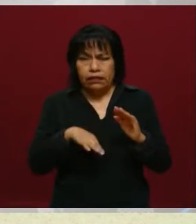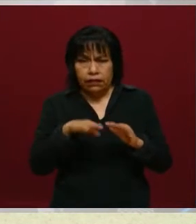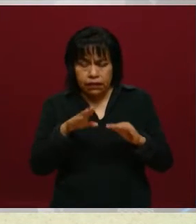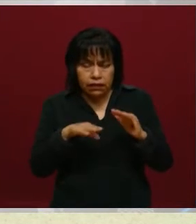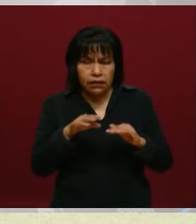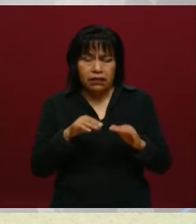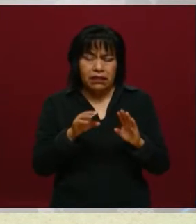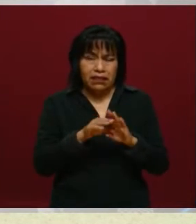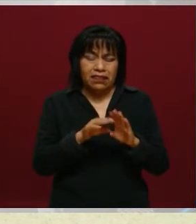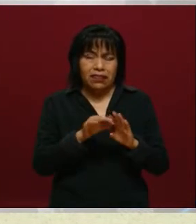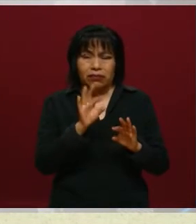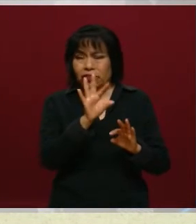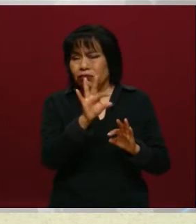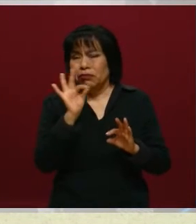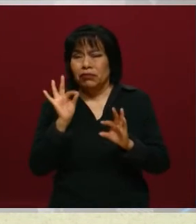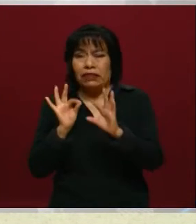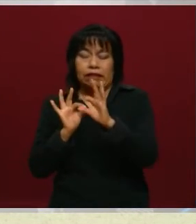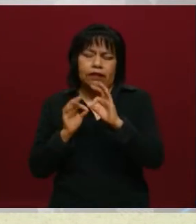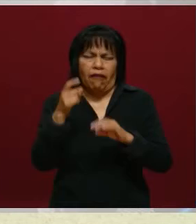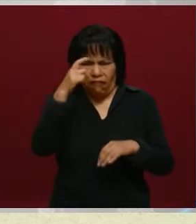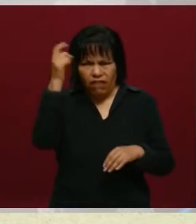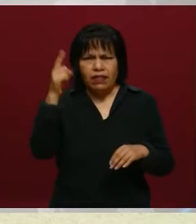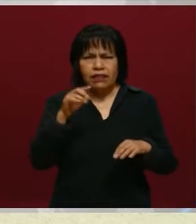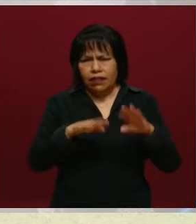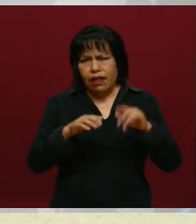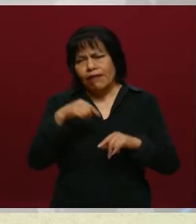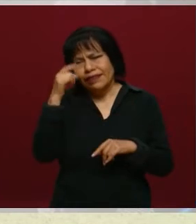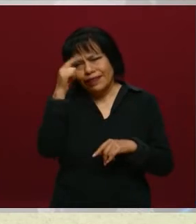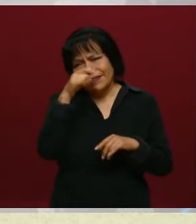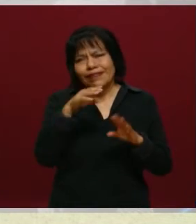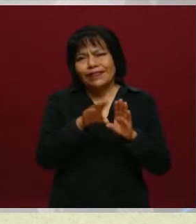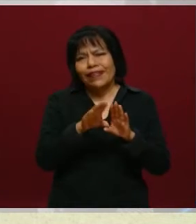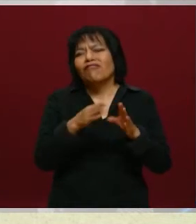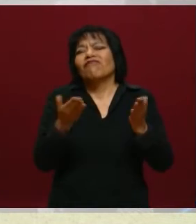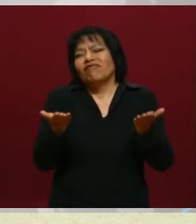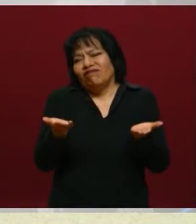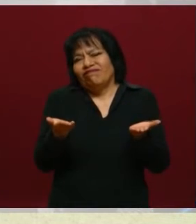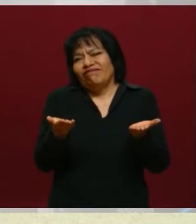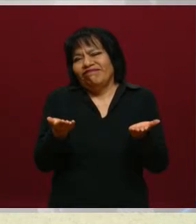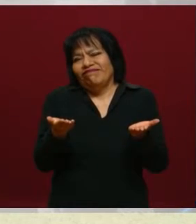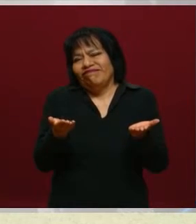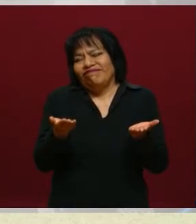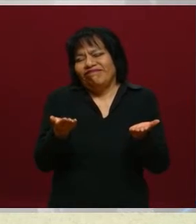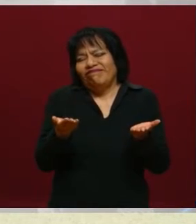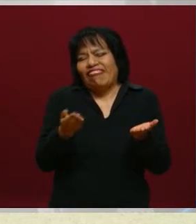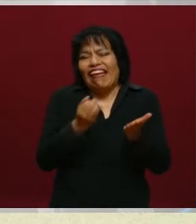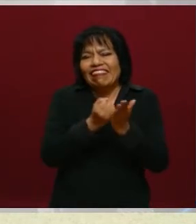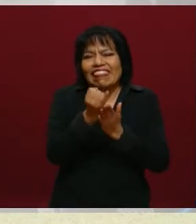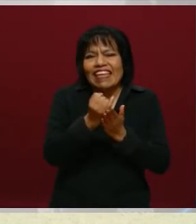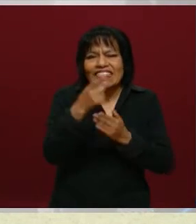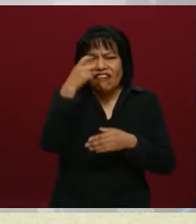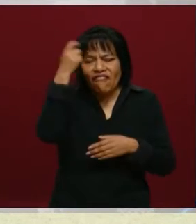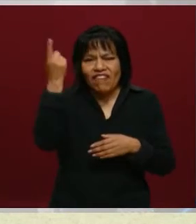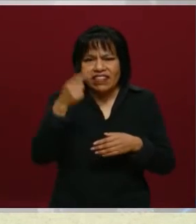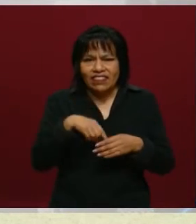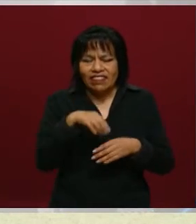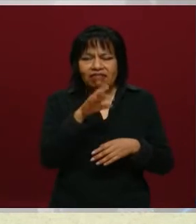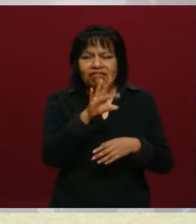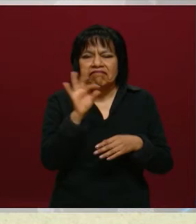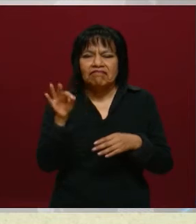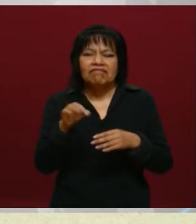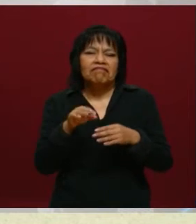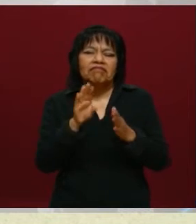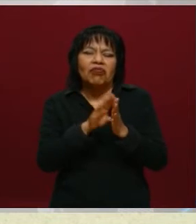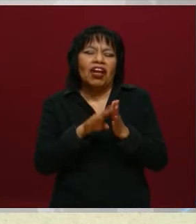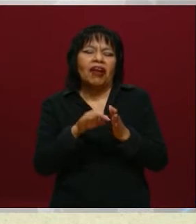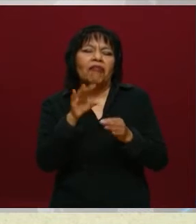el dilema es elegir de manera muy pasar o si queremos sandía o melón pero ya cuando las cosas se ponen un